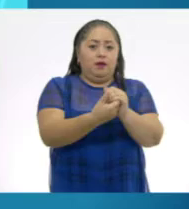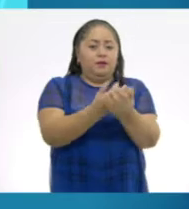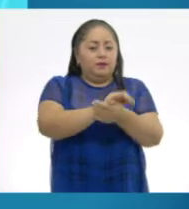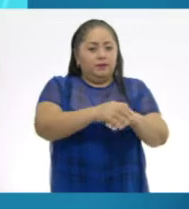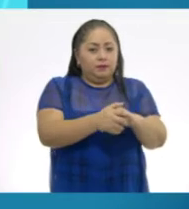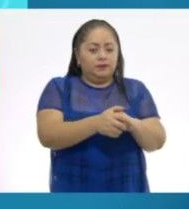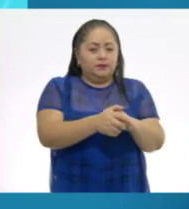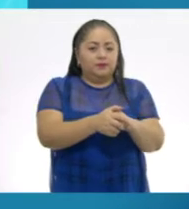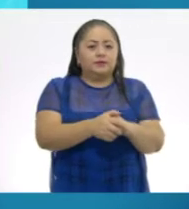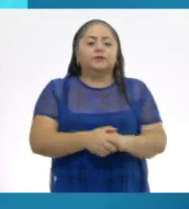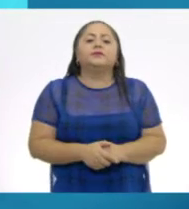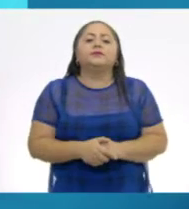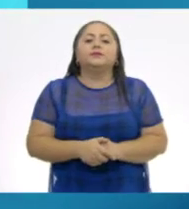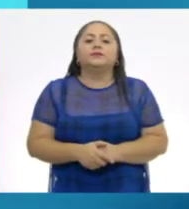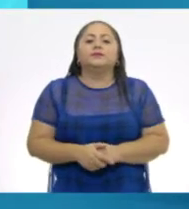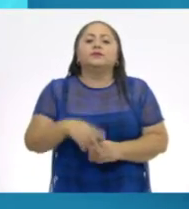agua.